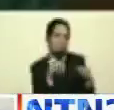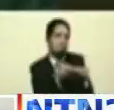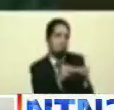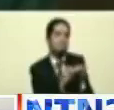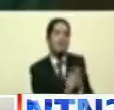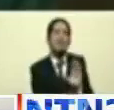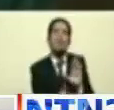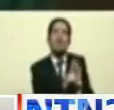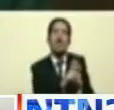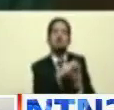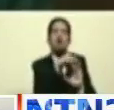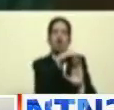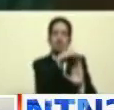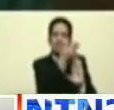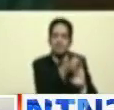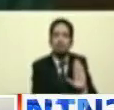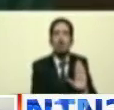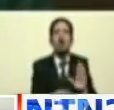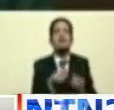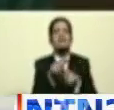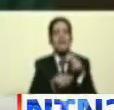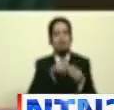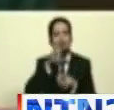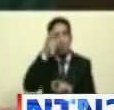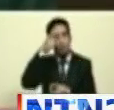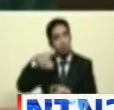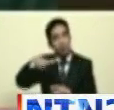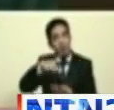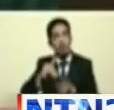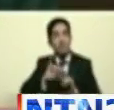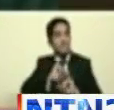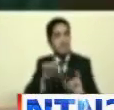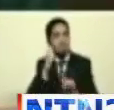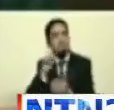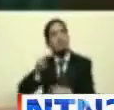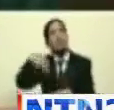posesión de empresas privadas e impuso controles también de precios.